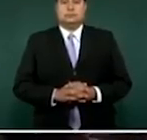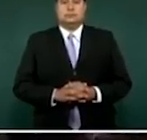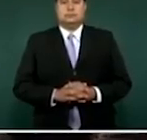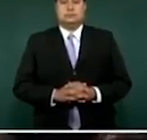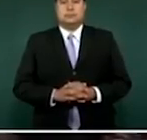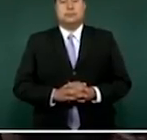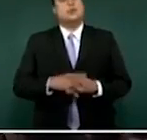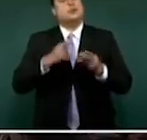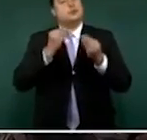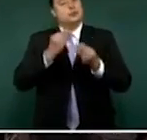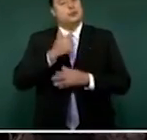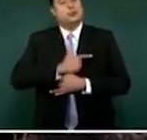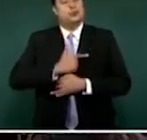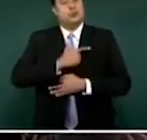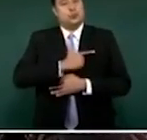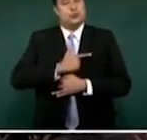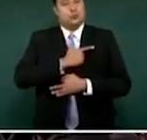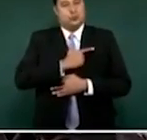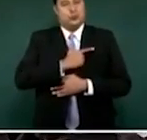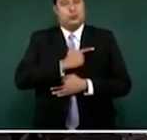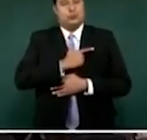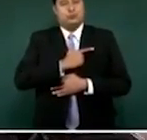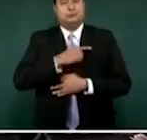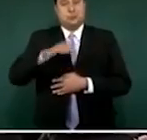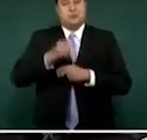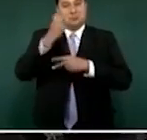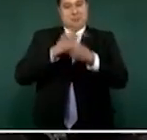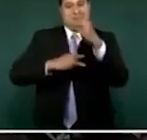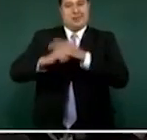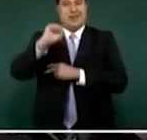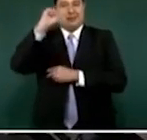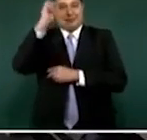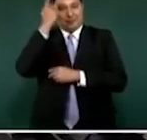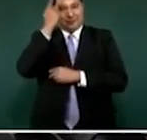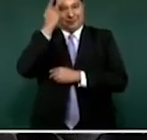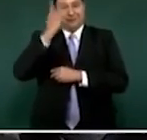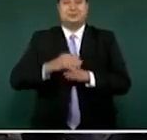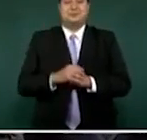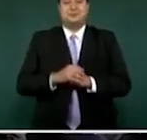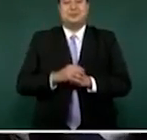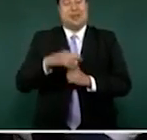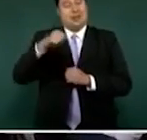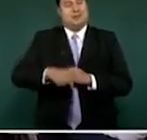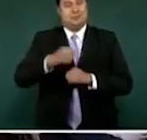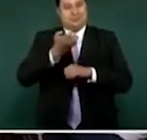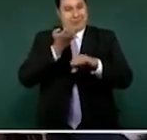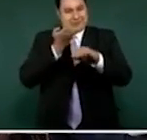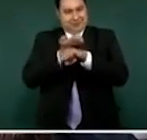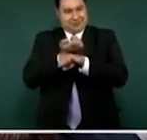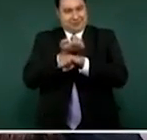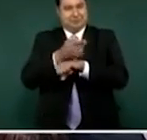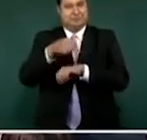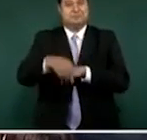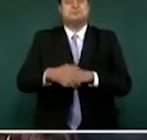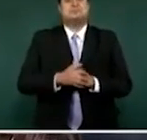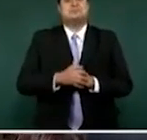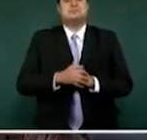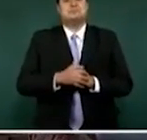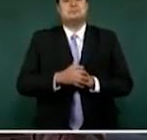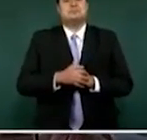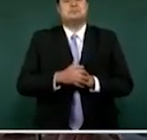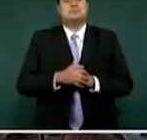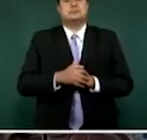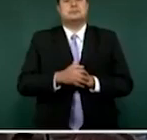Pues nos da mucho gusto estar en San Luis Potosí, en este estado con tanta